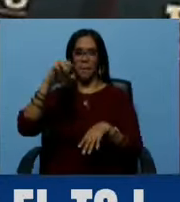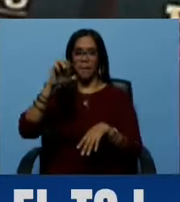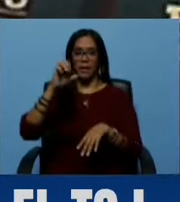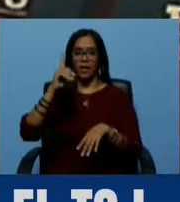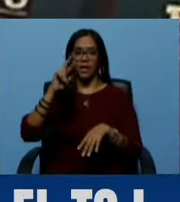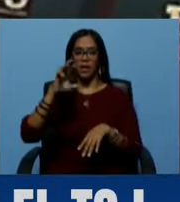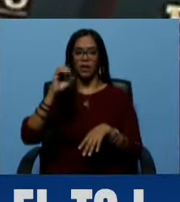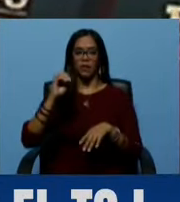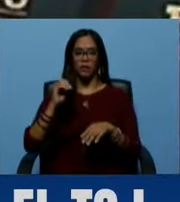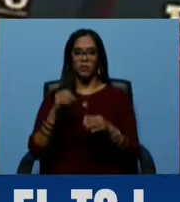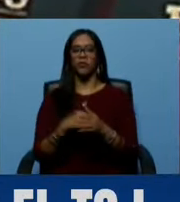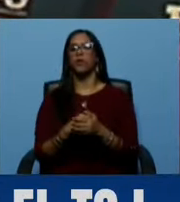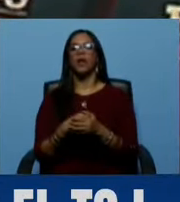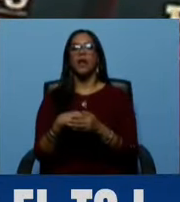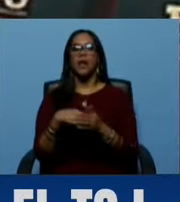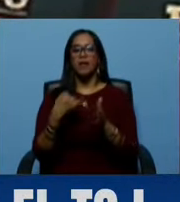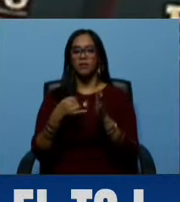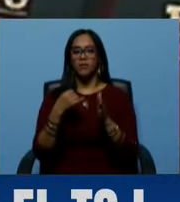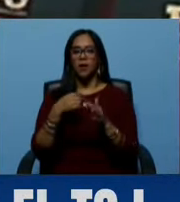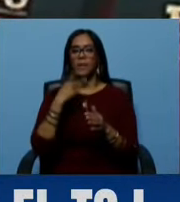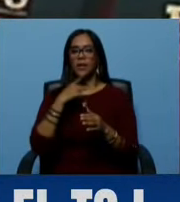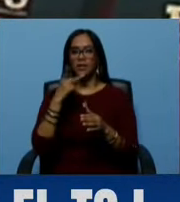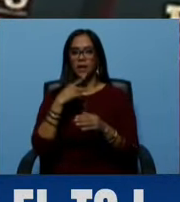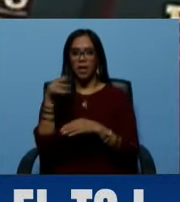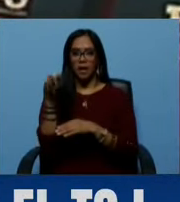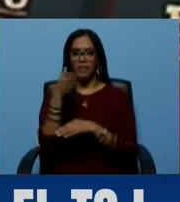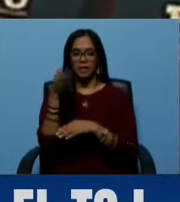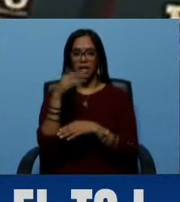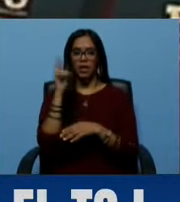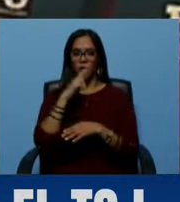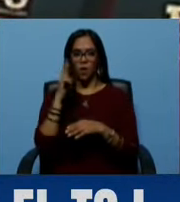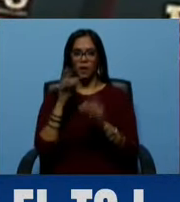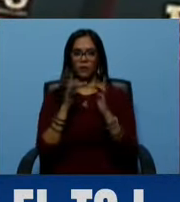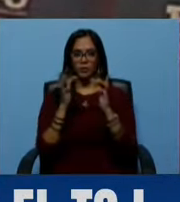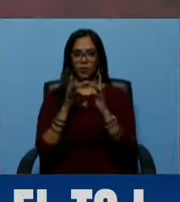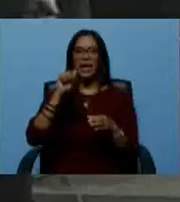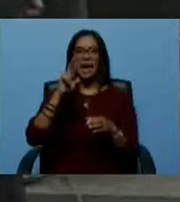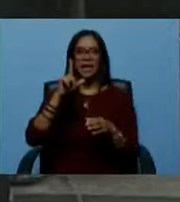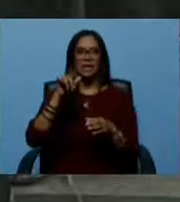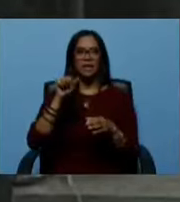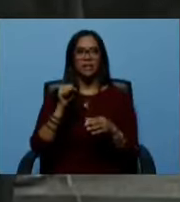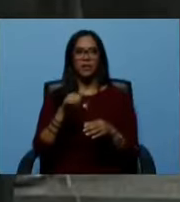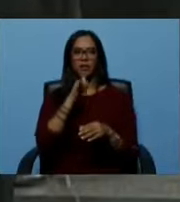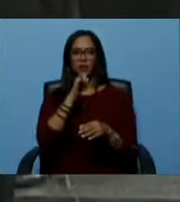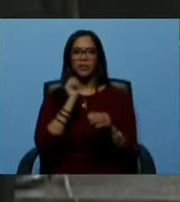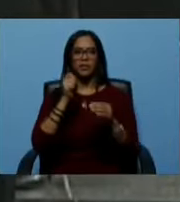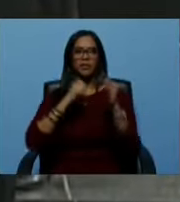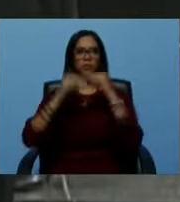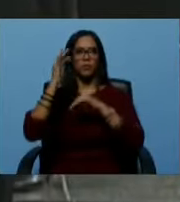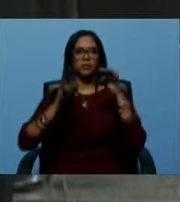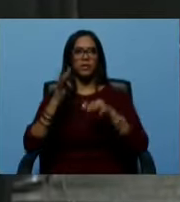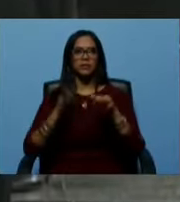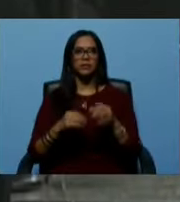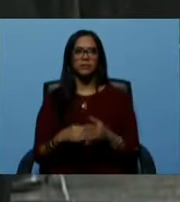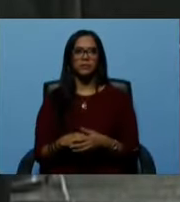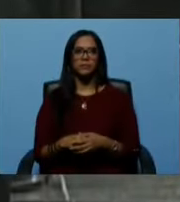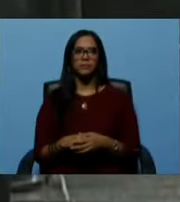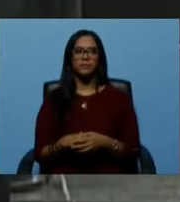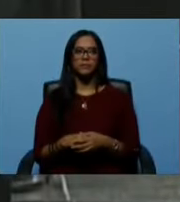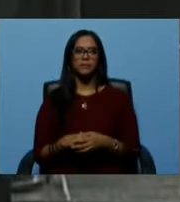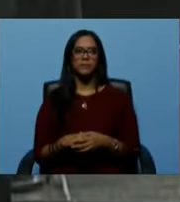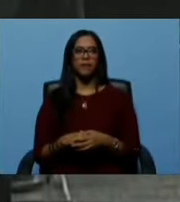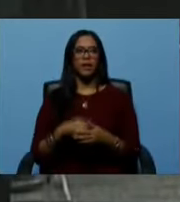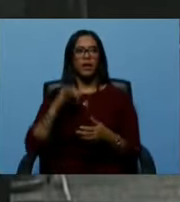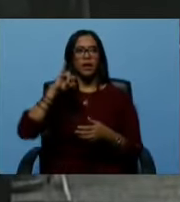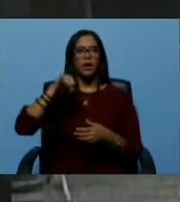de la organización con fines políticos Bandera Roja. Con esta información retornamos nuevamente al contacto a los estudios. Adelante. ¿CJ? José Contreras, José por